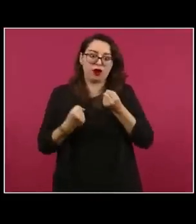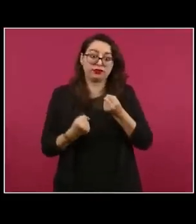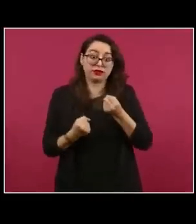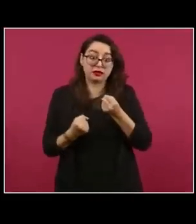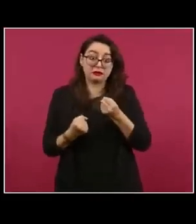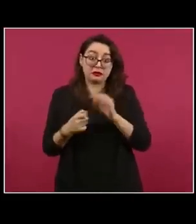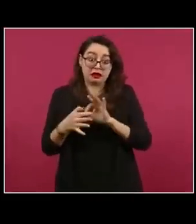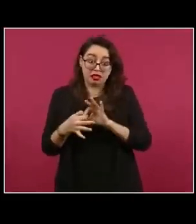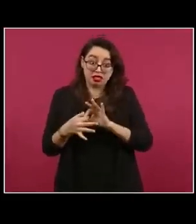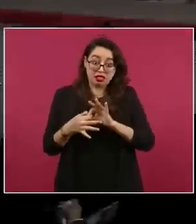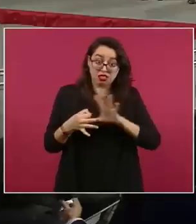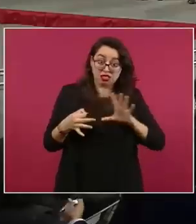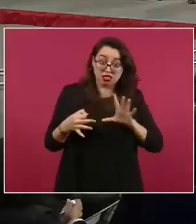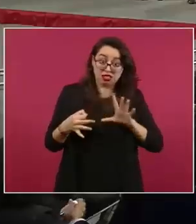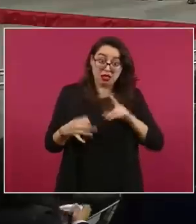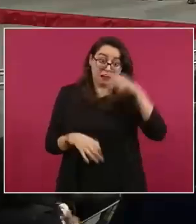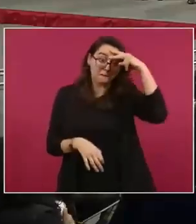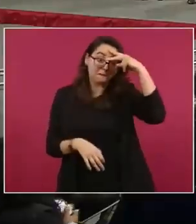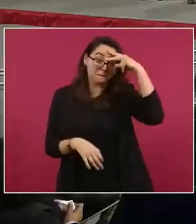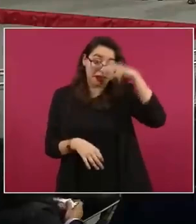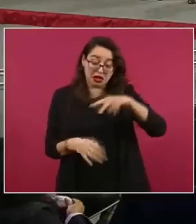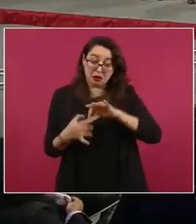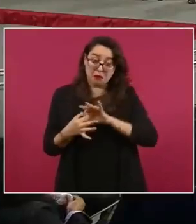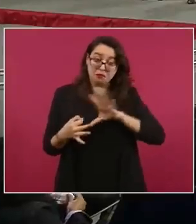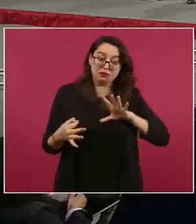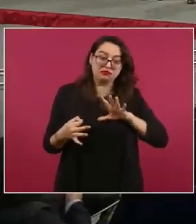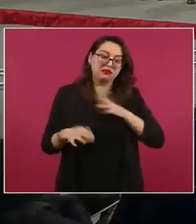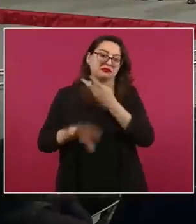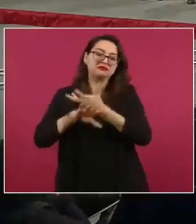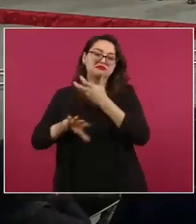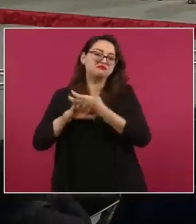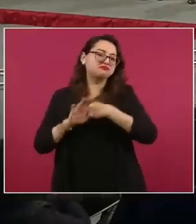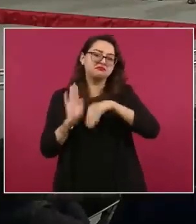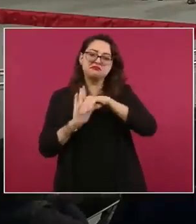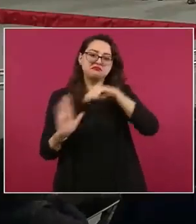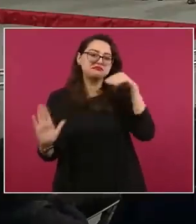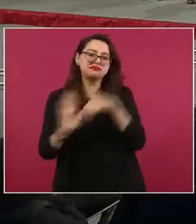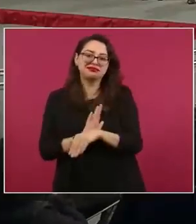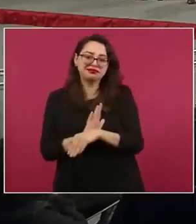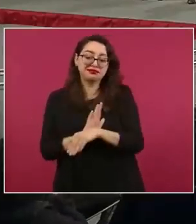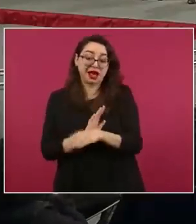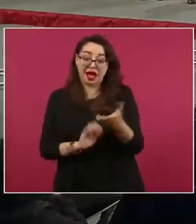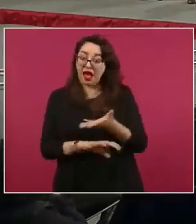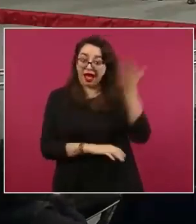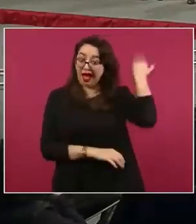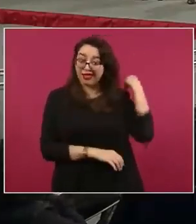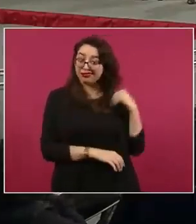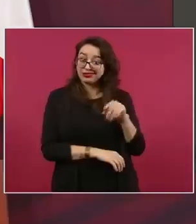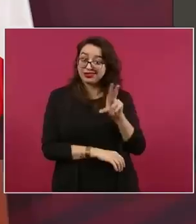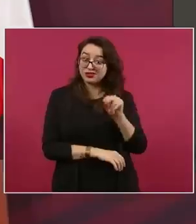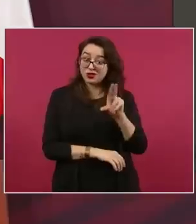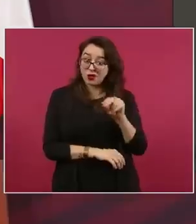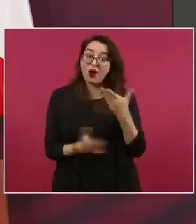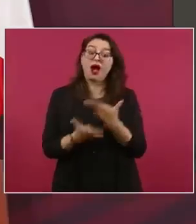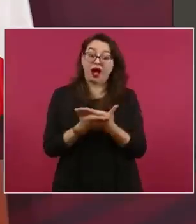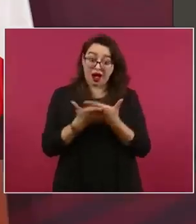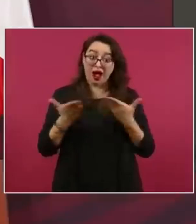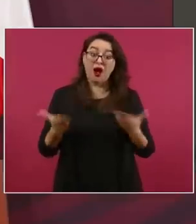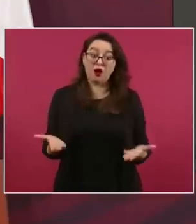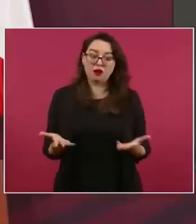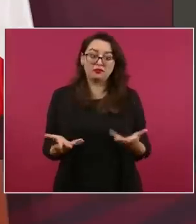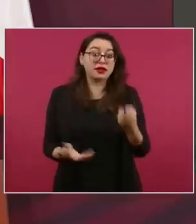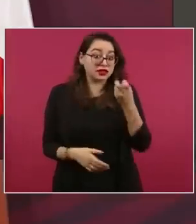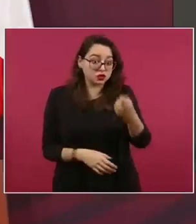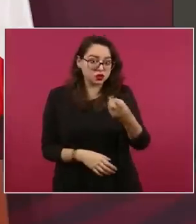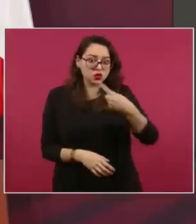depende de su alianza con México. Sí. Eso no sucedía antes. Y la pregunta es si nosotros tenemos la suficiente imaginación